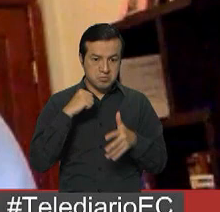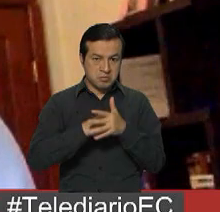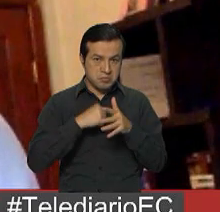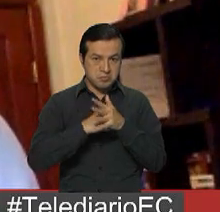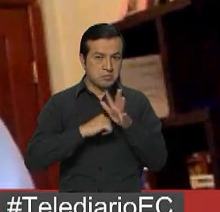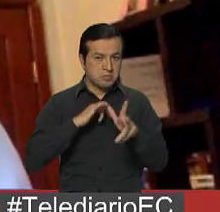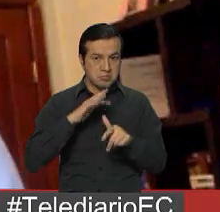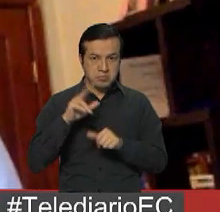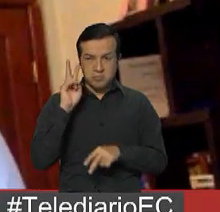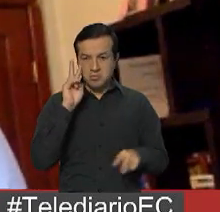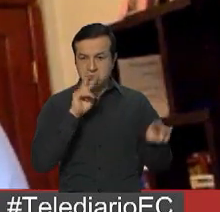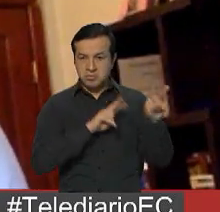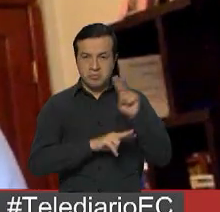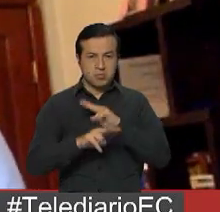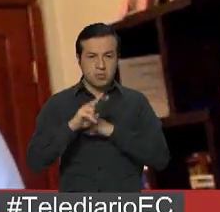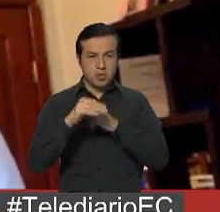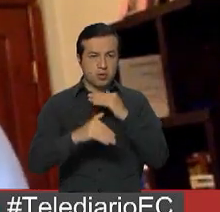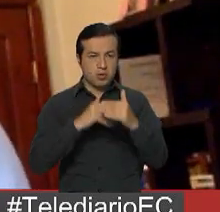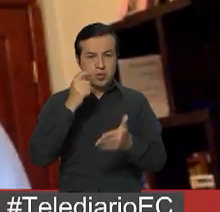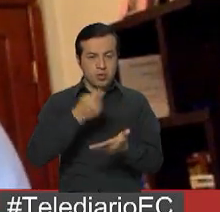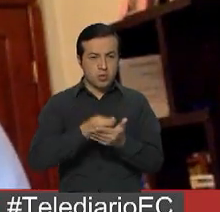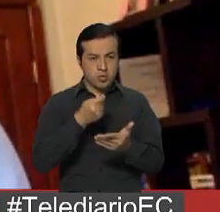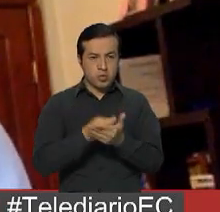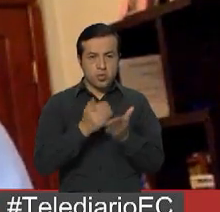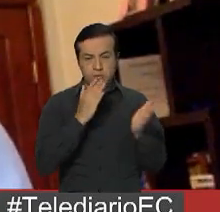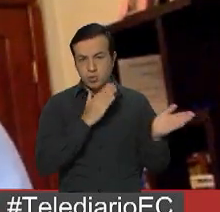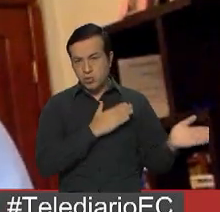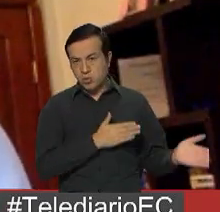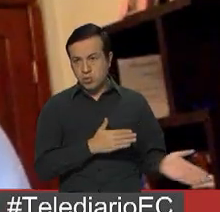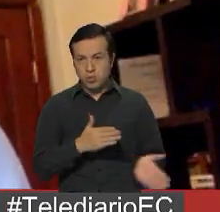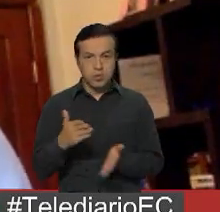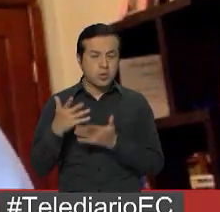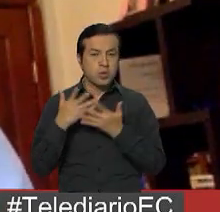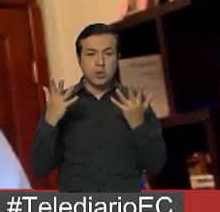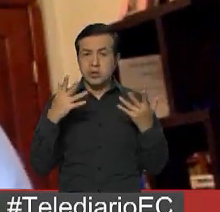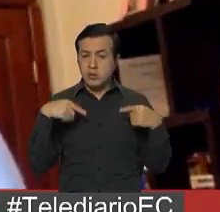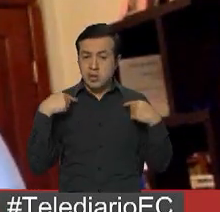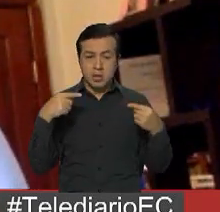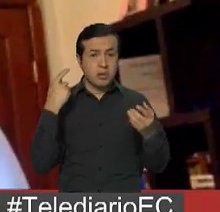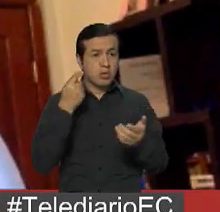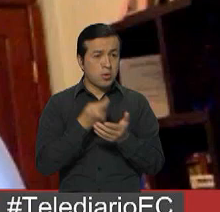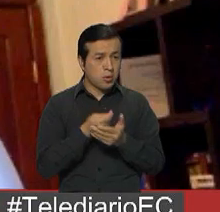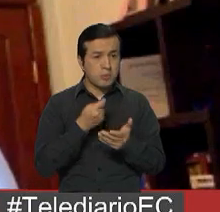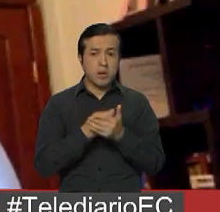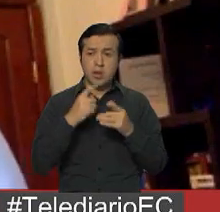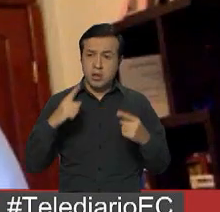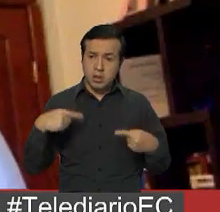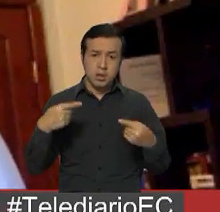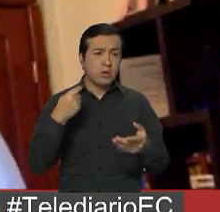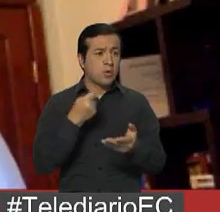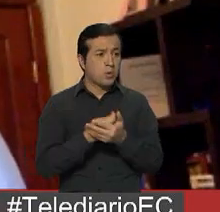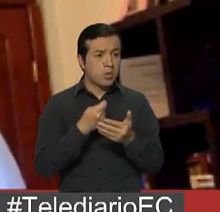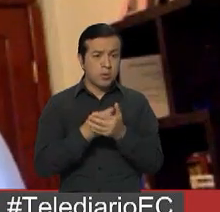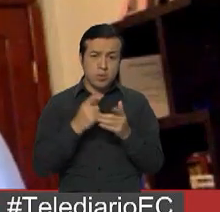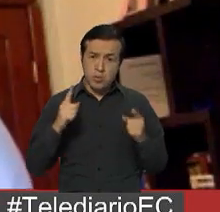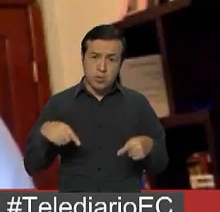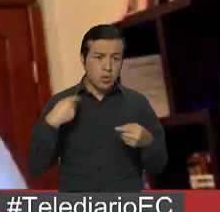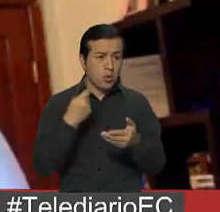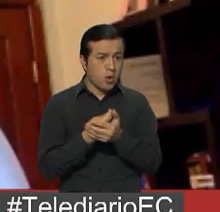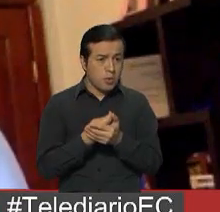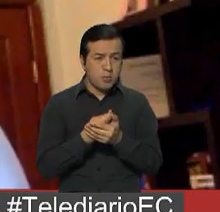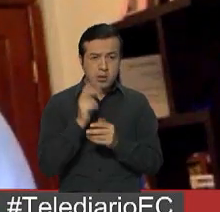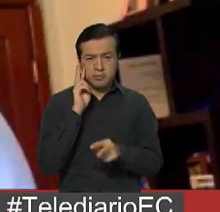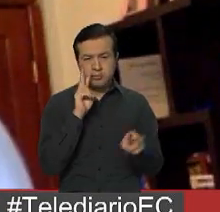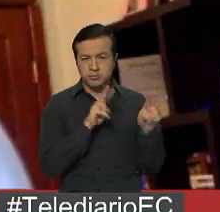y los procesos dinámicamente diarios que se van elevando estas adquisiciones